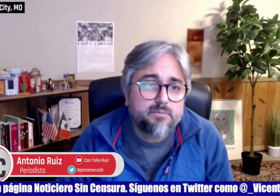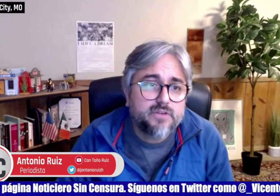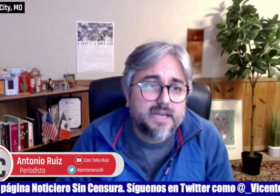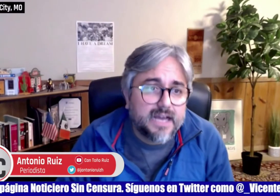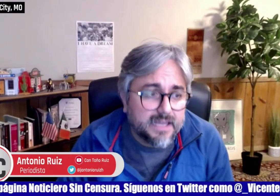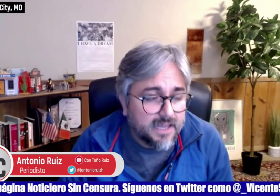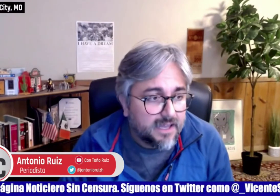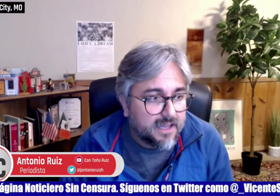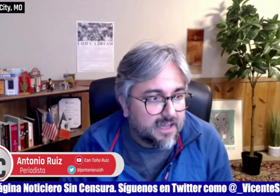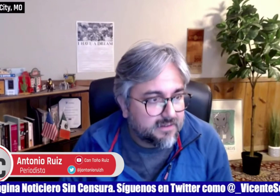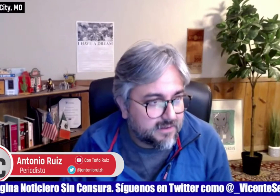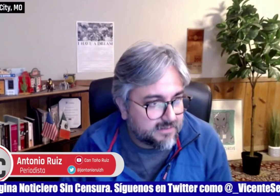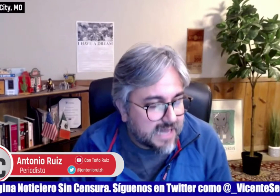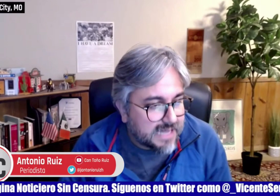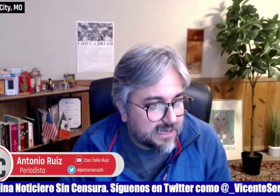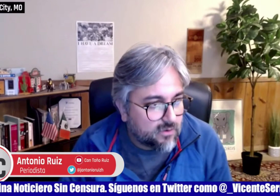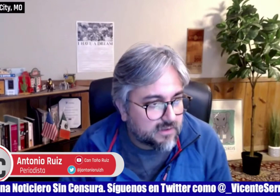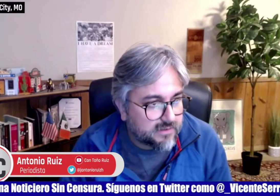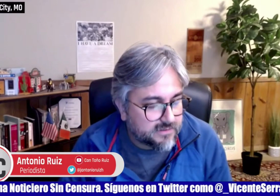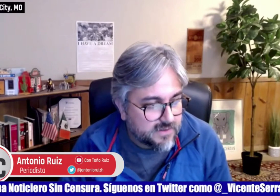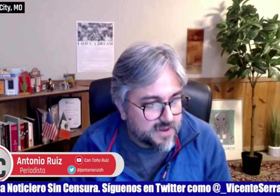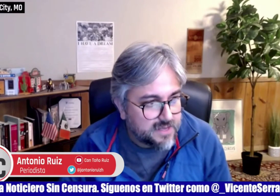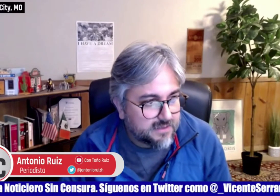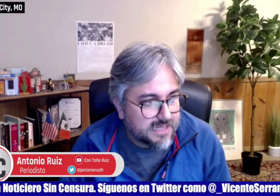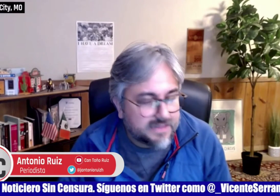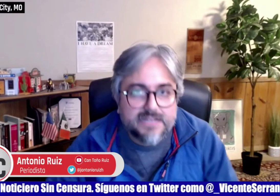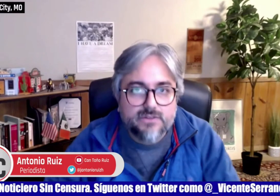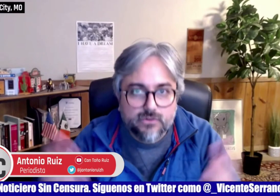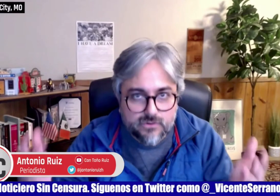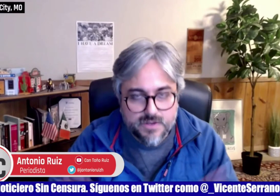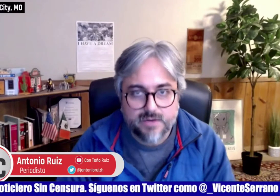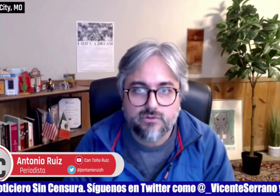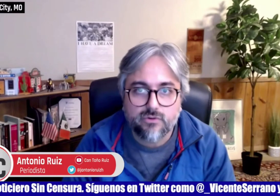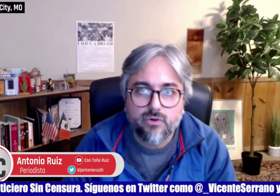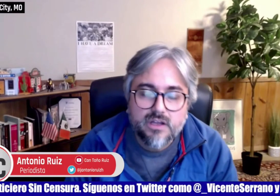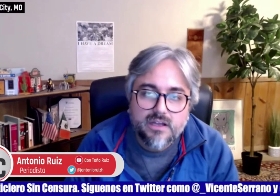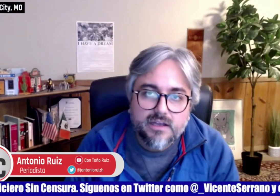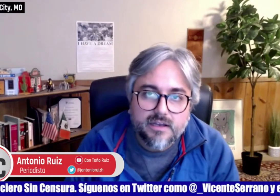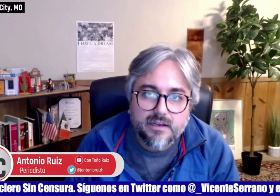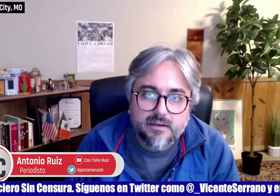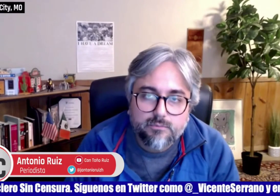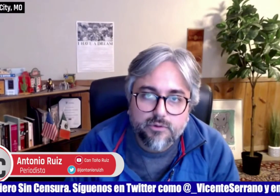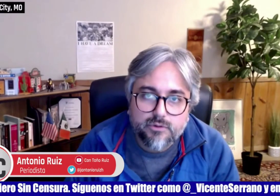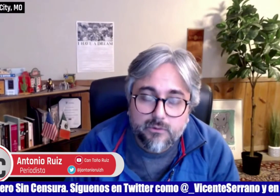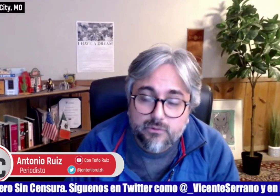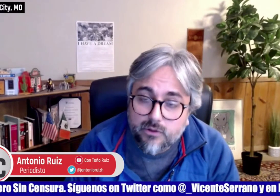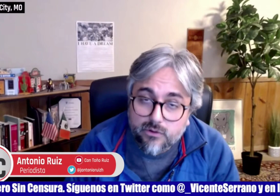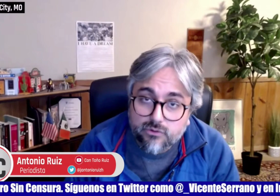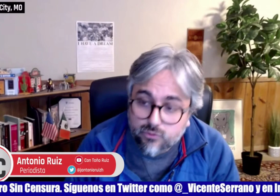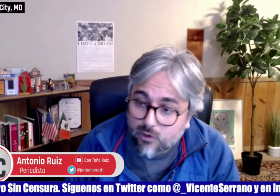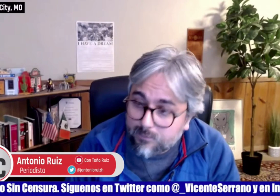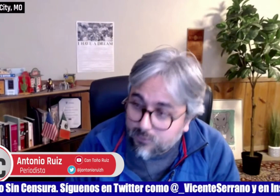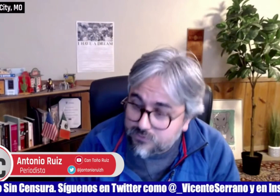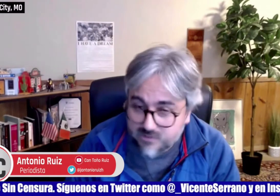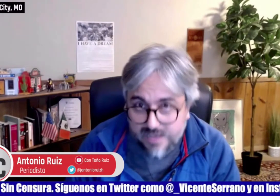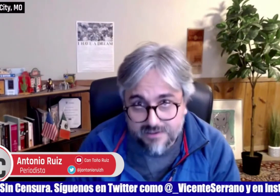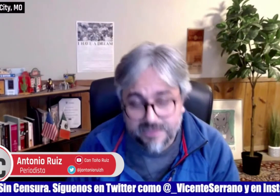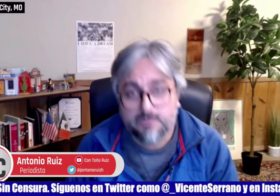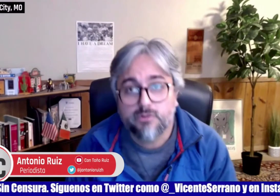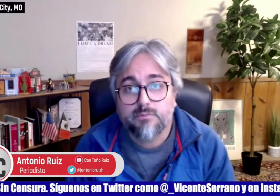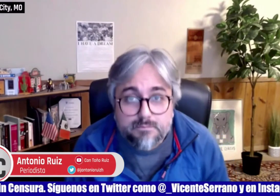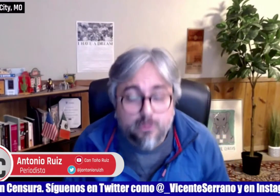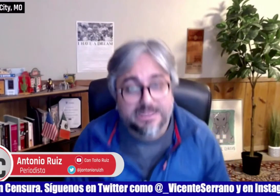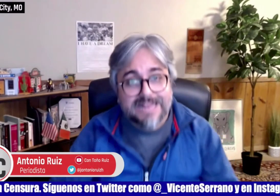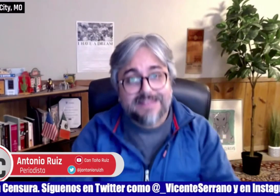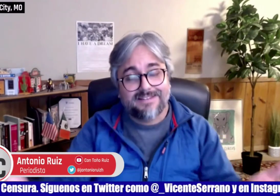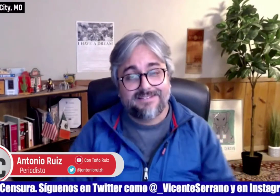más pues llega ahí a hacer escándalos, a hacer teatritos en nuestro, pues vamos, uno de nuestros cuerpos legislativos